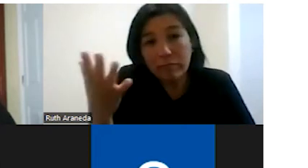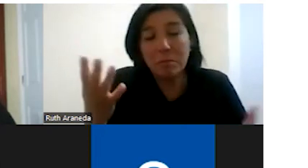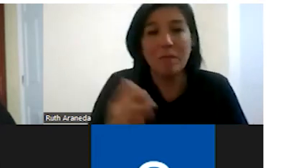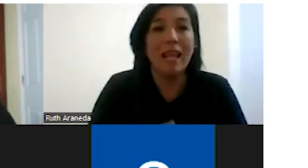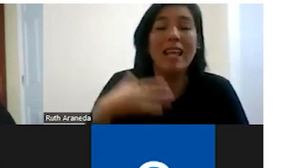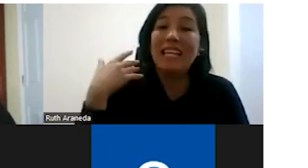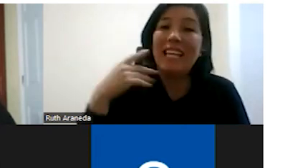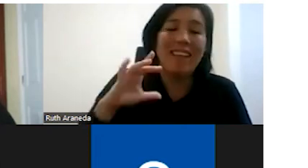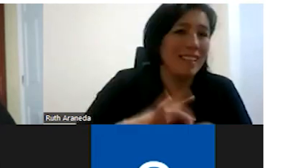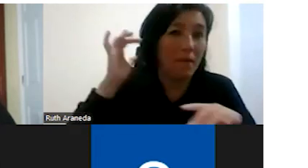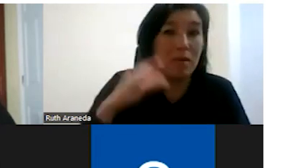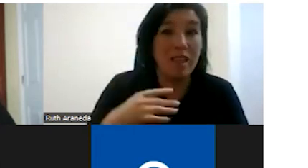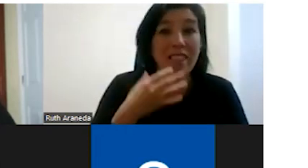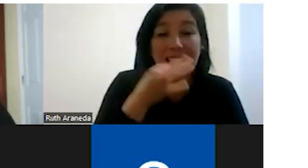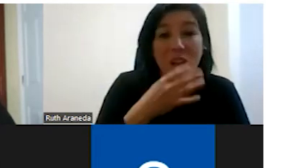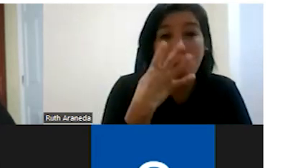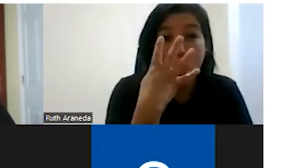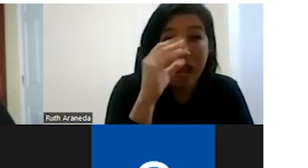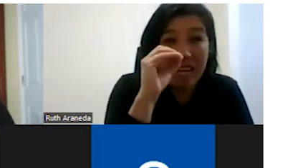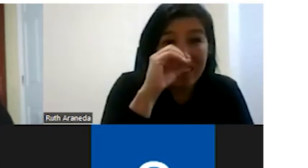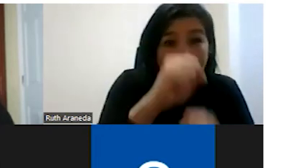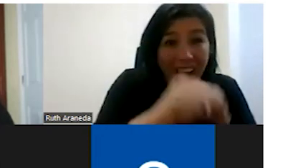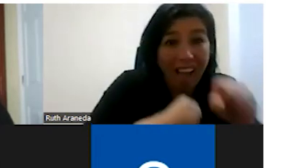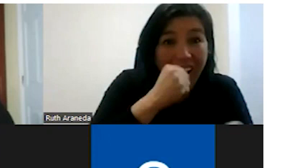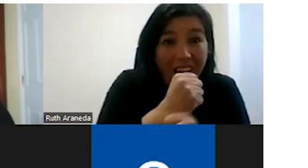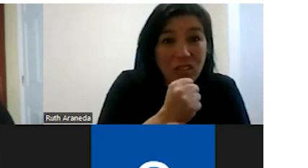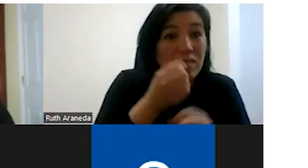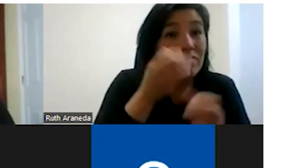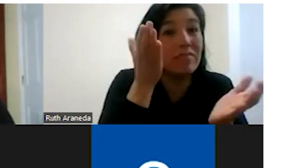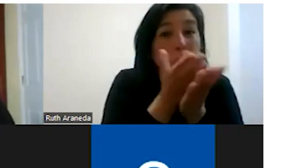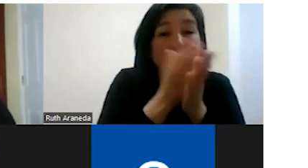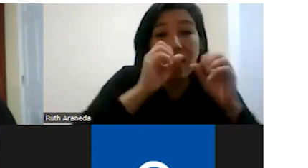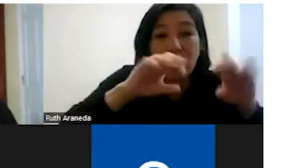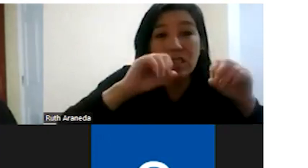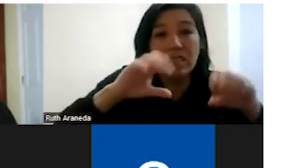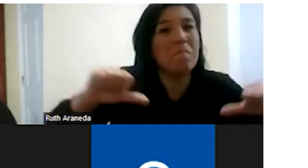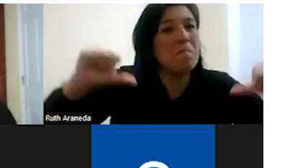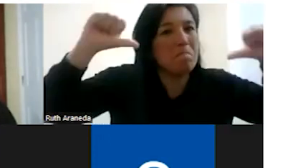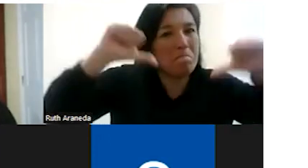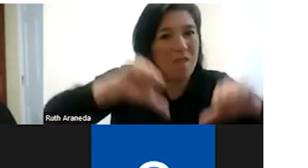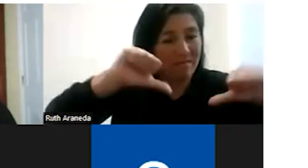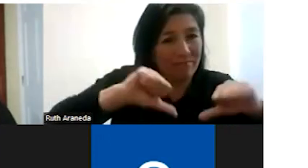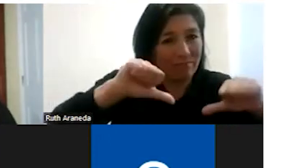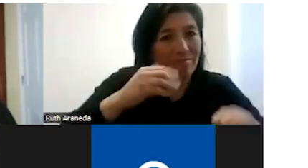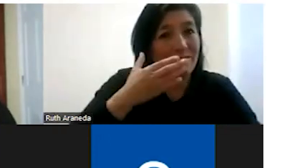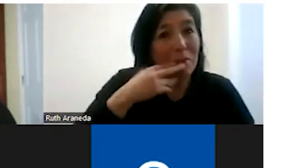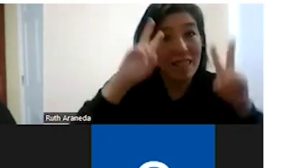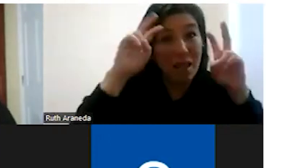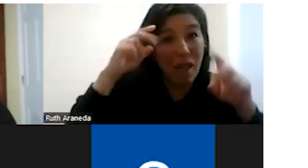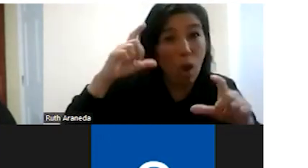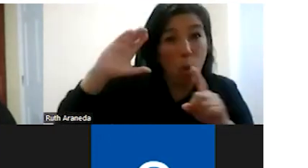muy grave la cosa. Llevamos 40 años de deterioro de la educación, en todo sentido. Y en particular en lo que es